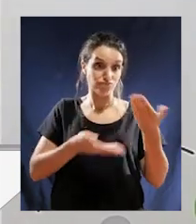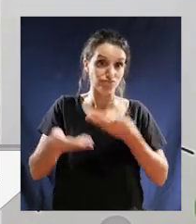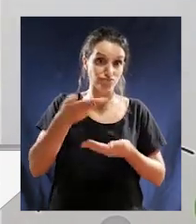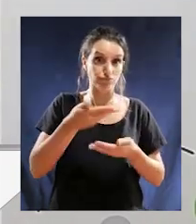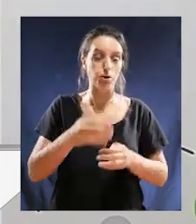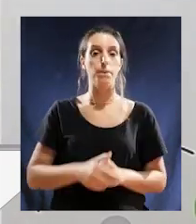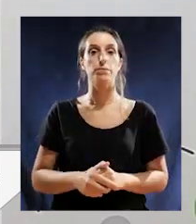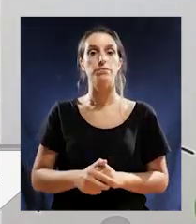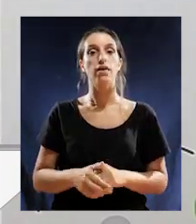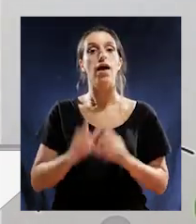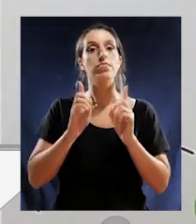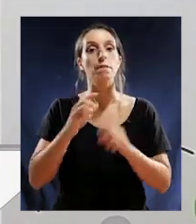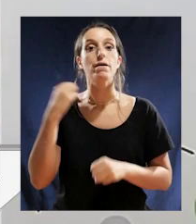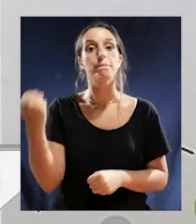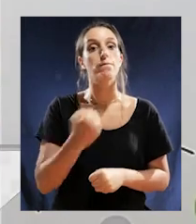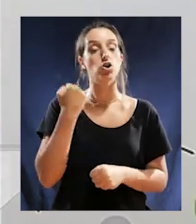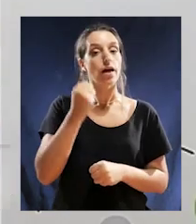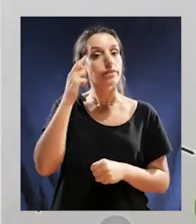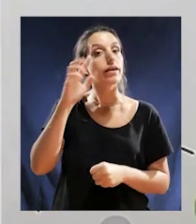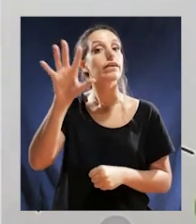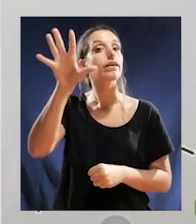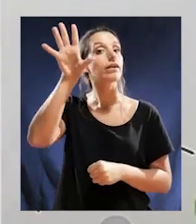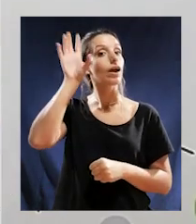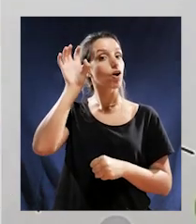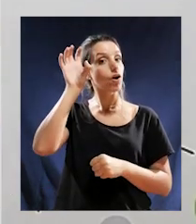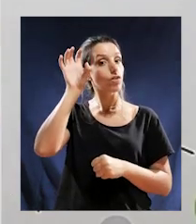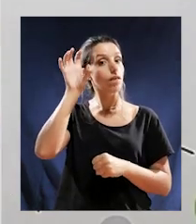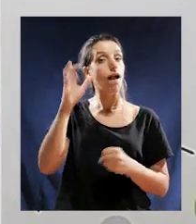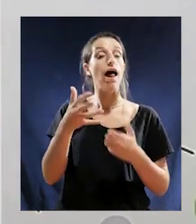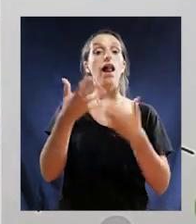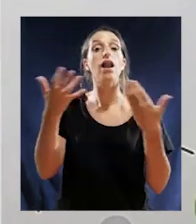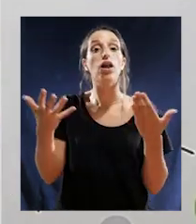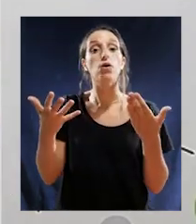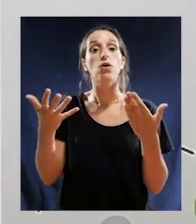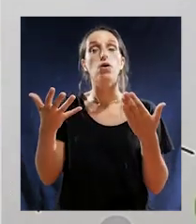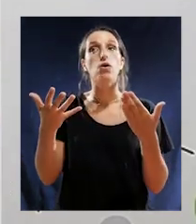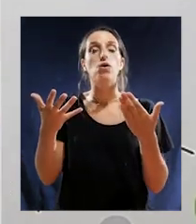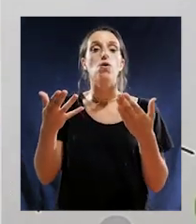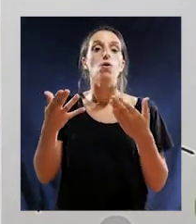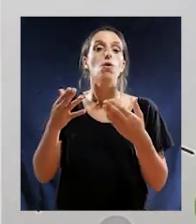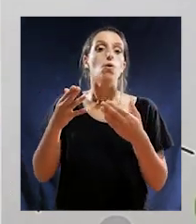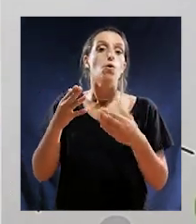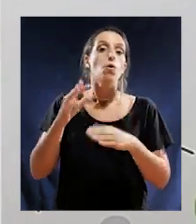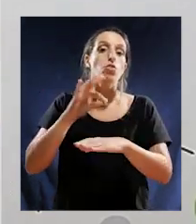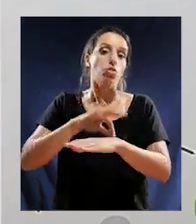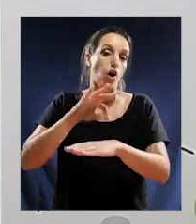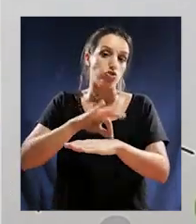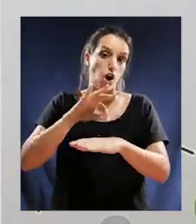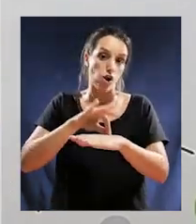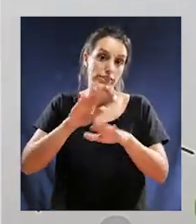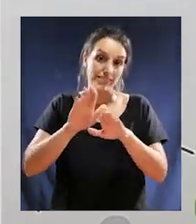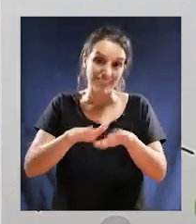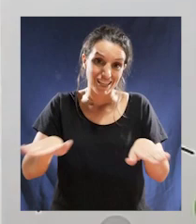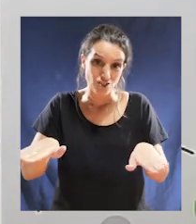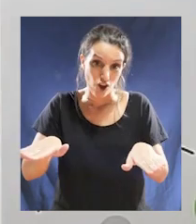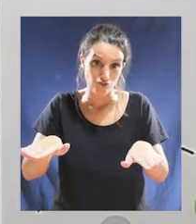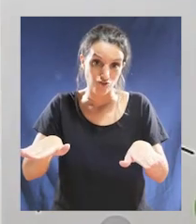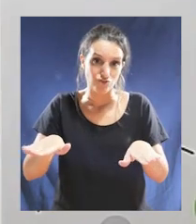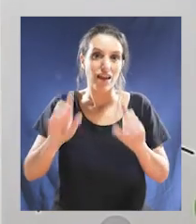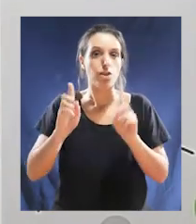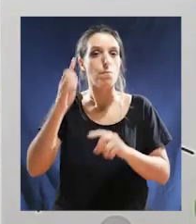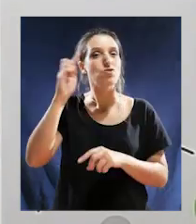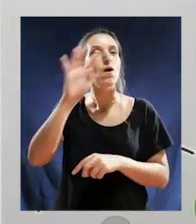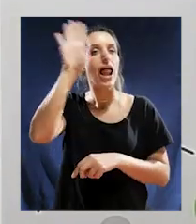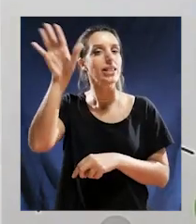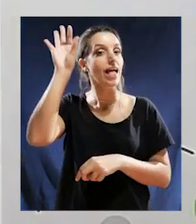a su vez es importante recordar que hay algo que un pediatra y un psicoanalista inglesa que algunos tenemos